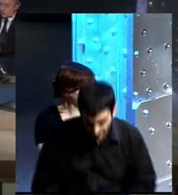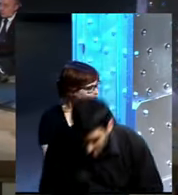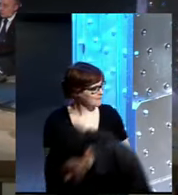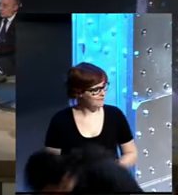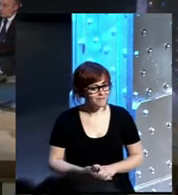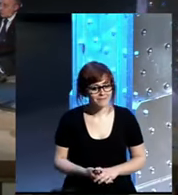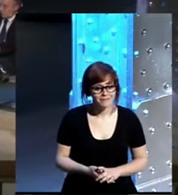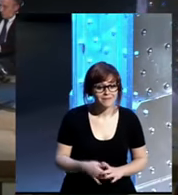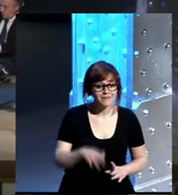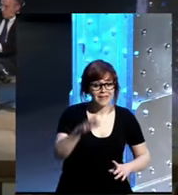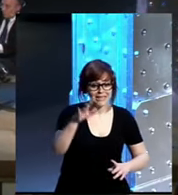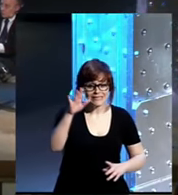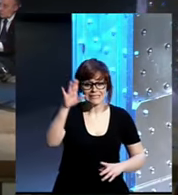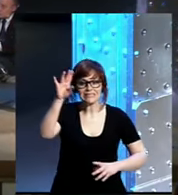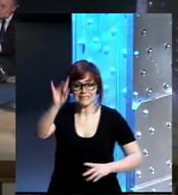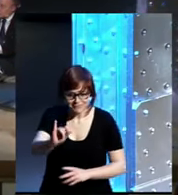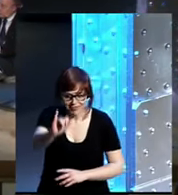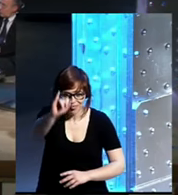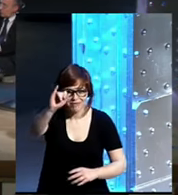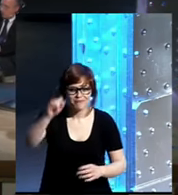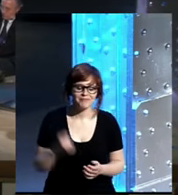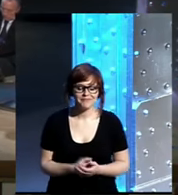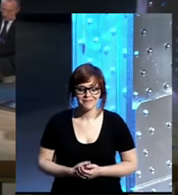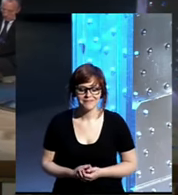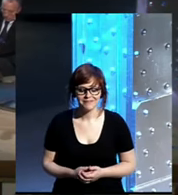¿No? Sí.